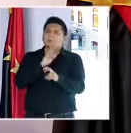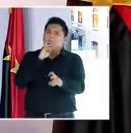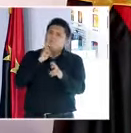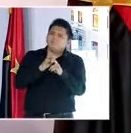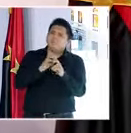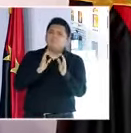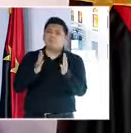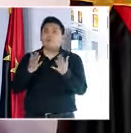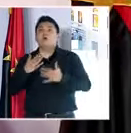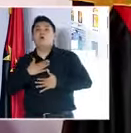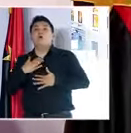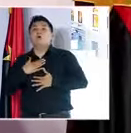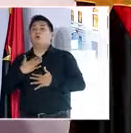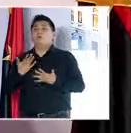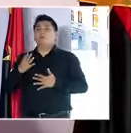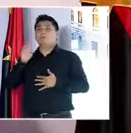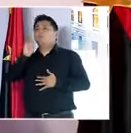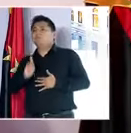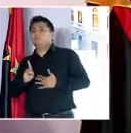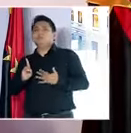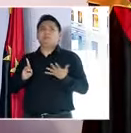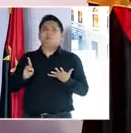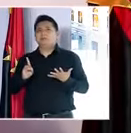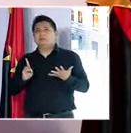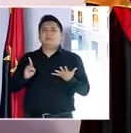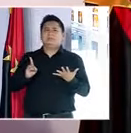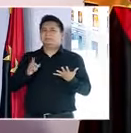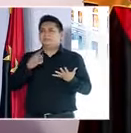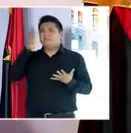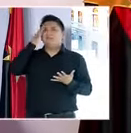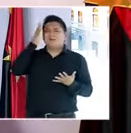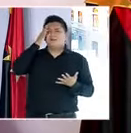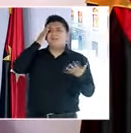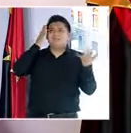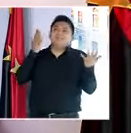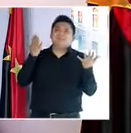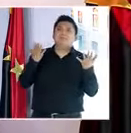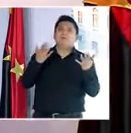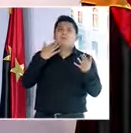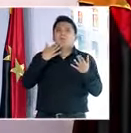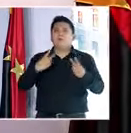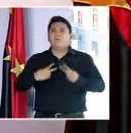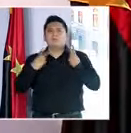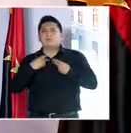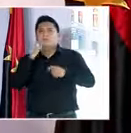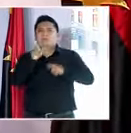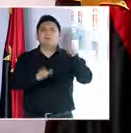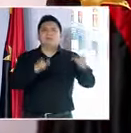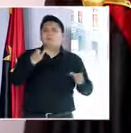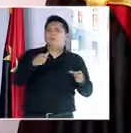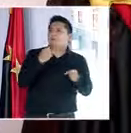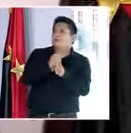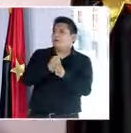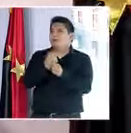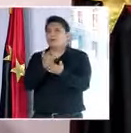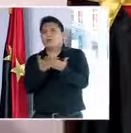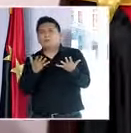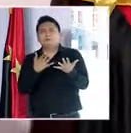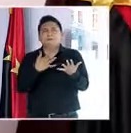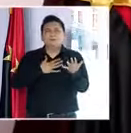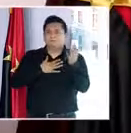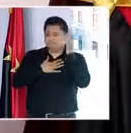tomar decisiones que afectaban la normalidad de los ciudadanos. Por eso,